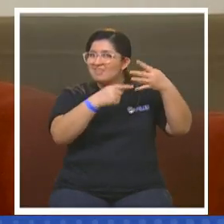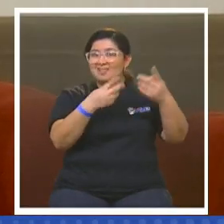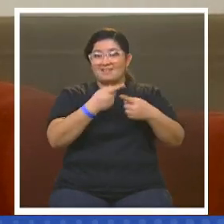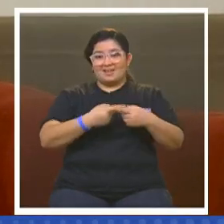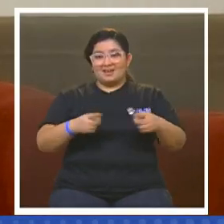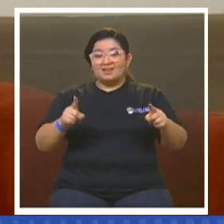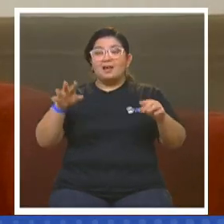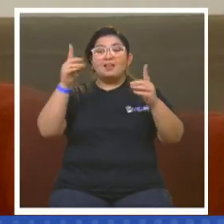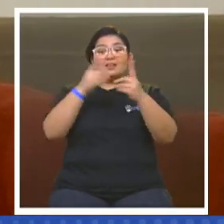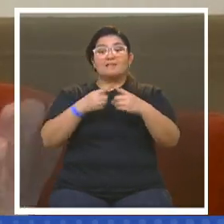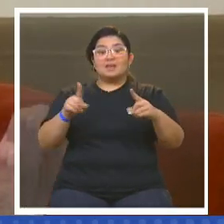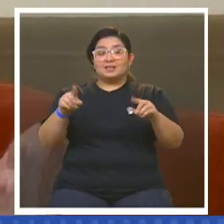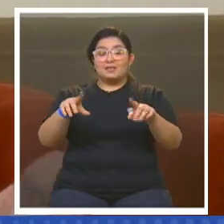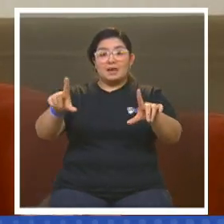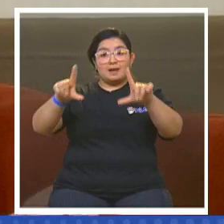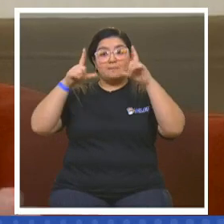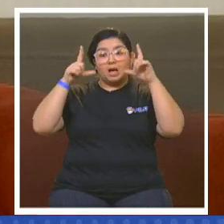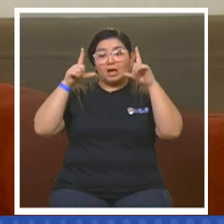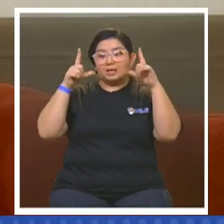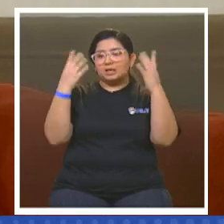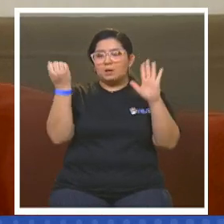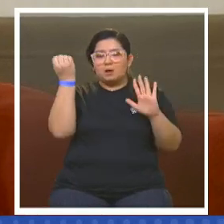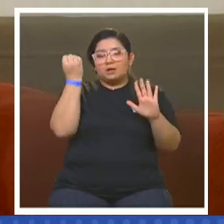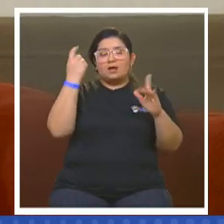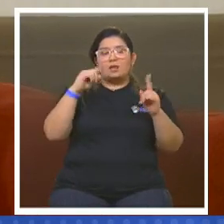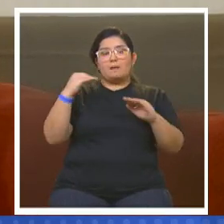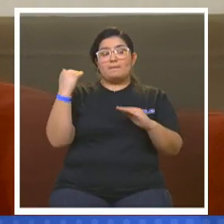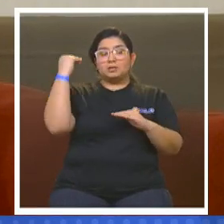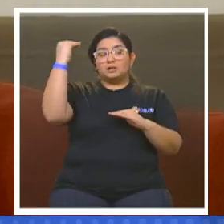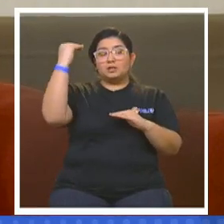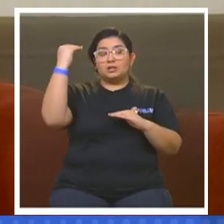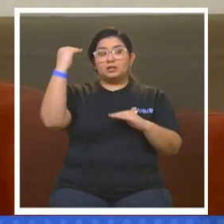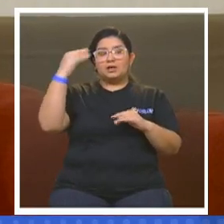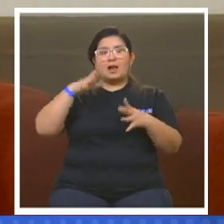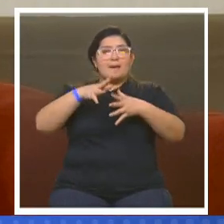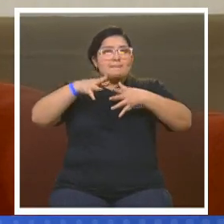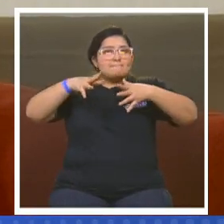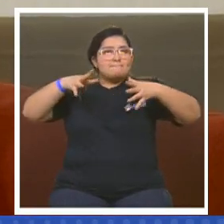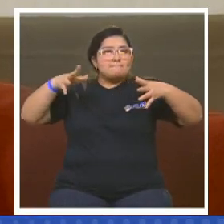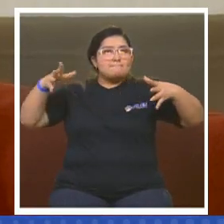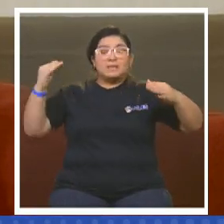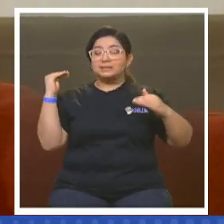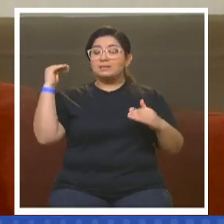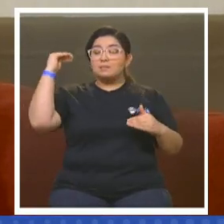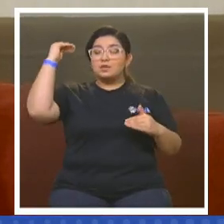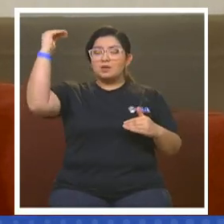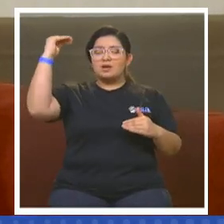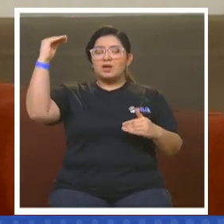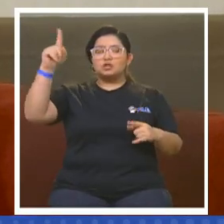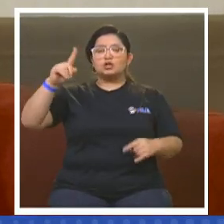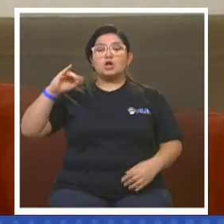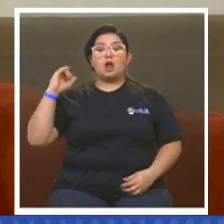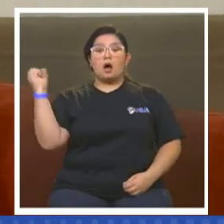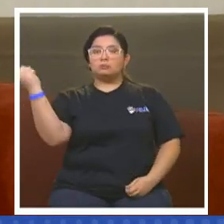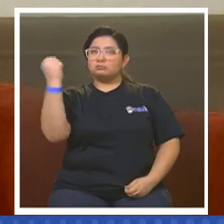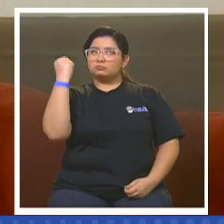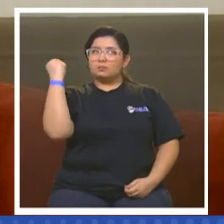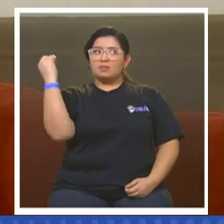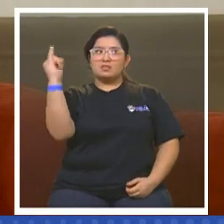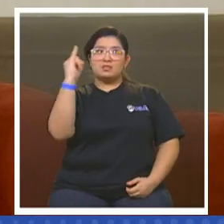a diferencia de la imagen estigmatizada sobre los mayores, la inmensa mayoría de ellos son